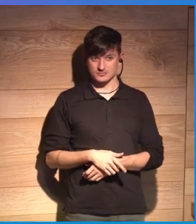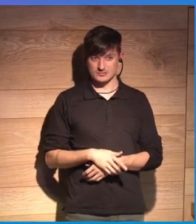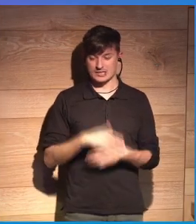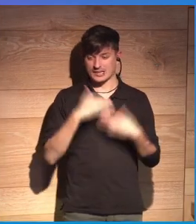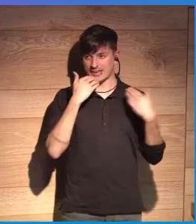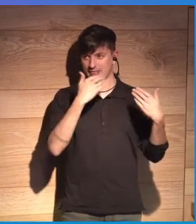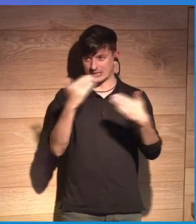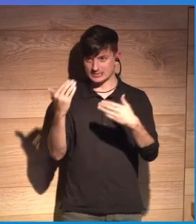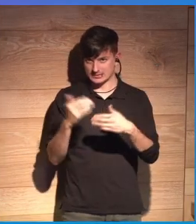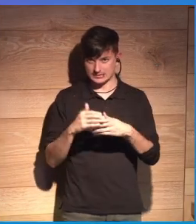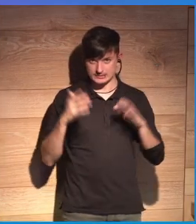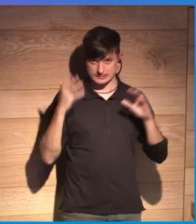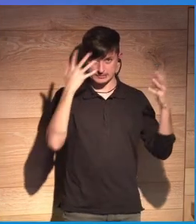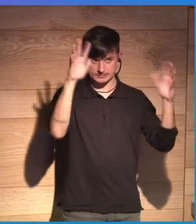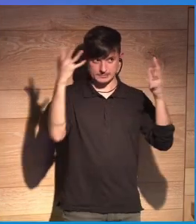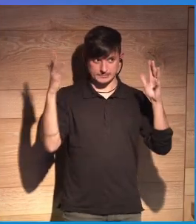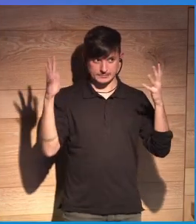gracias